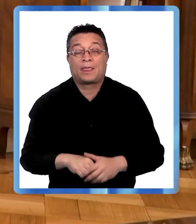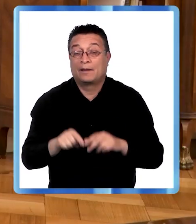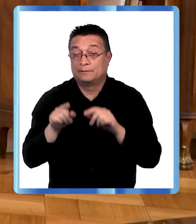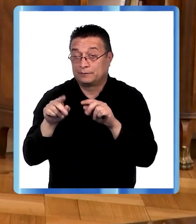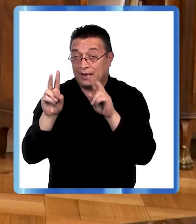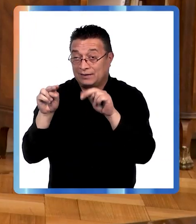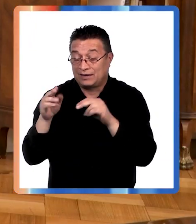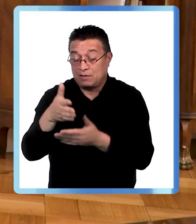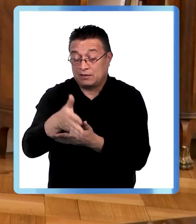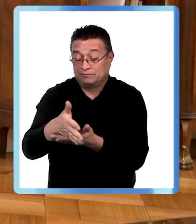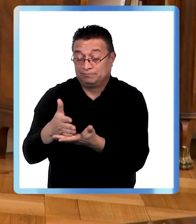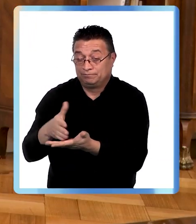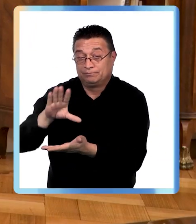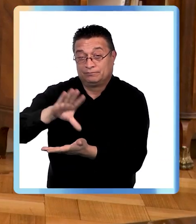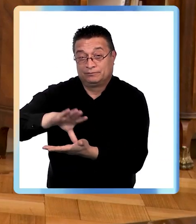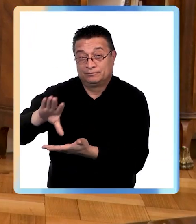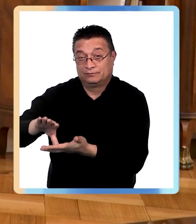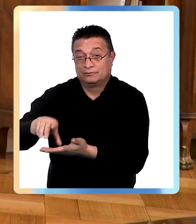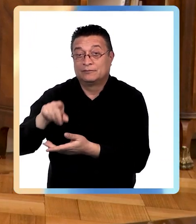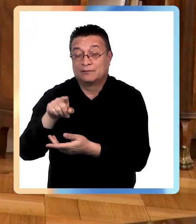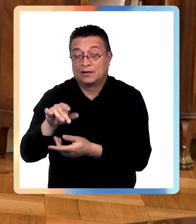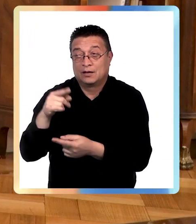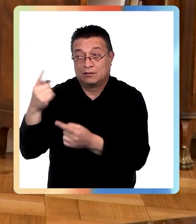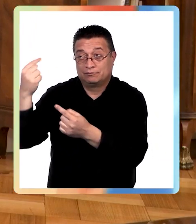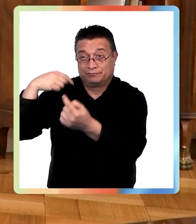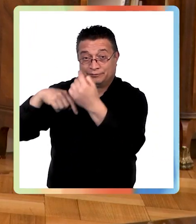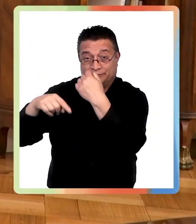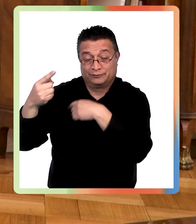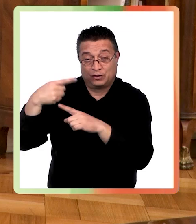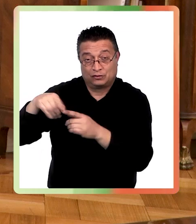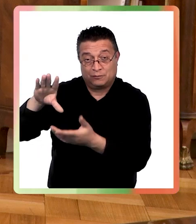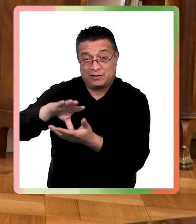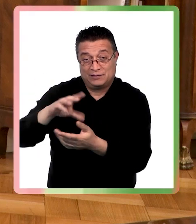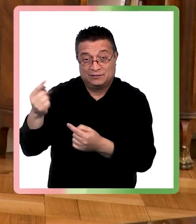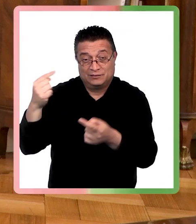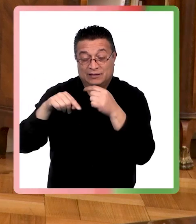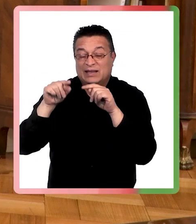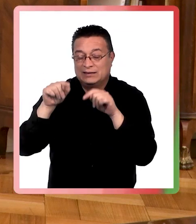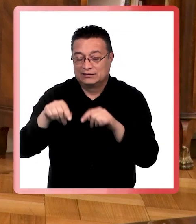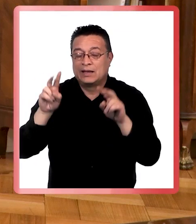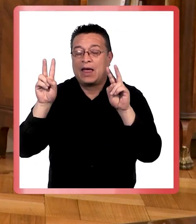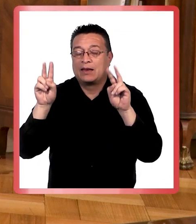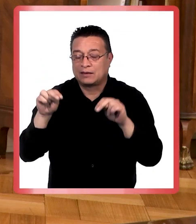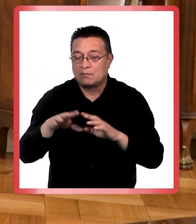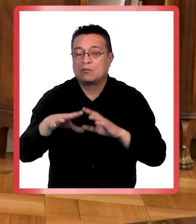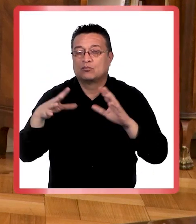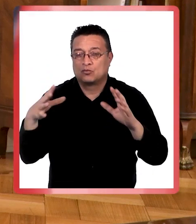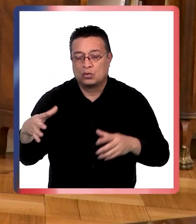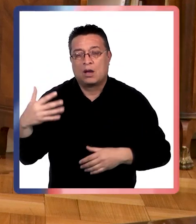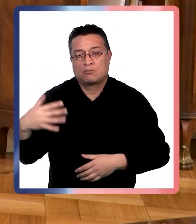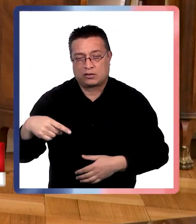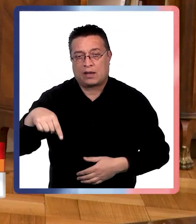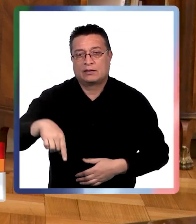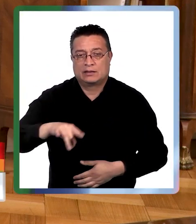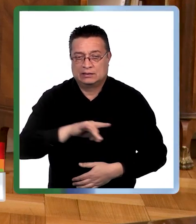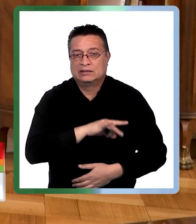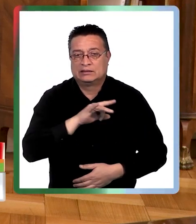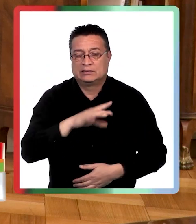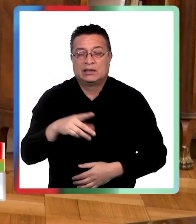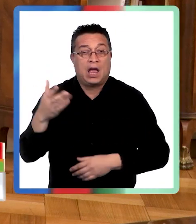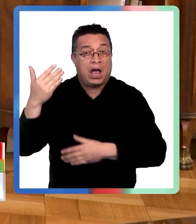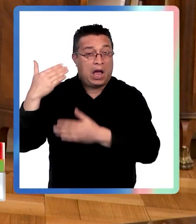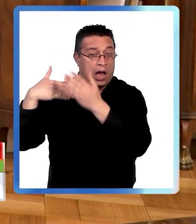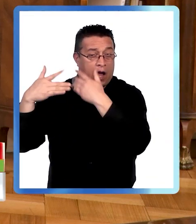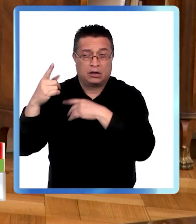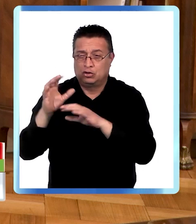El tema de la frontera y de la migración han pasado a ser temas centrales para el país,